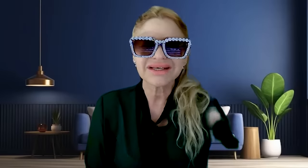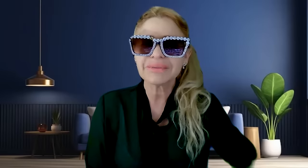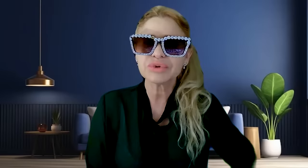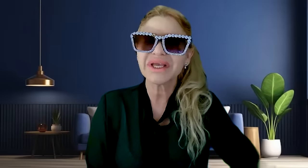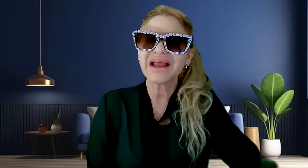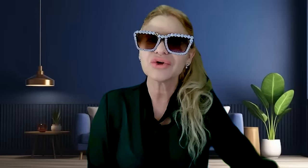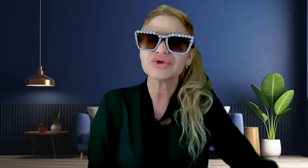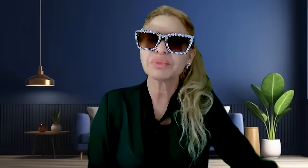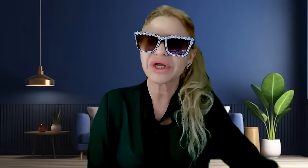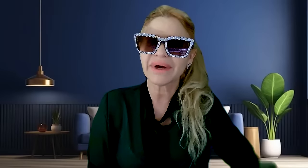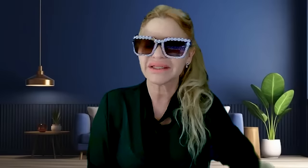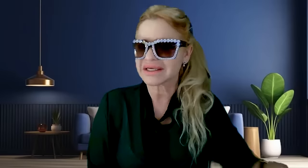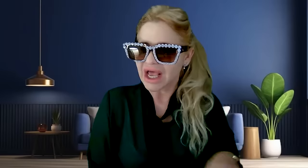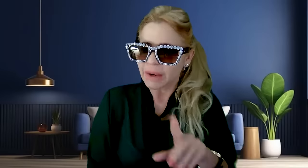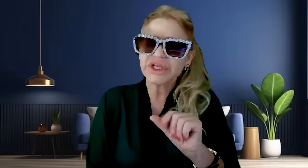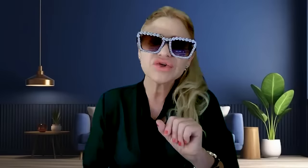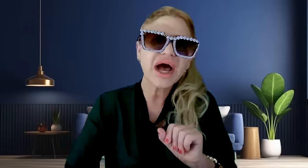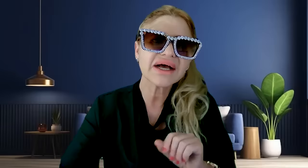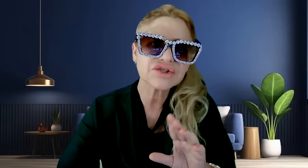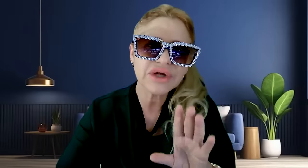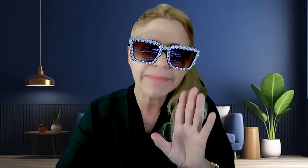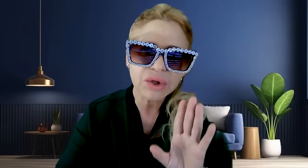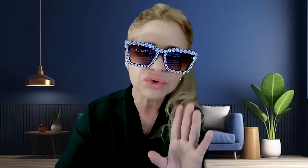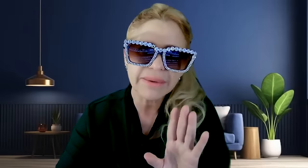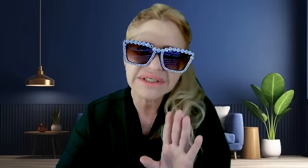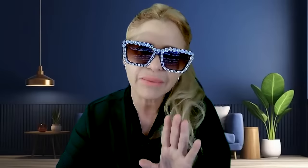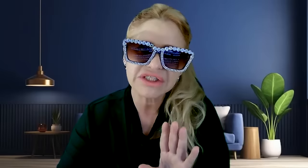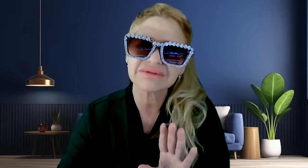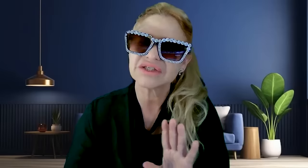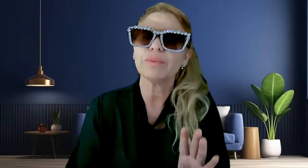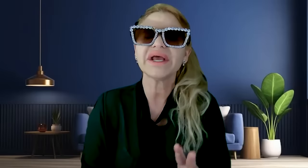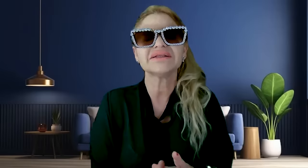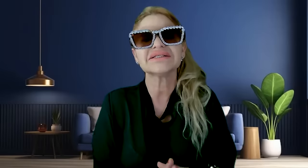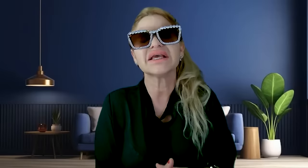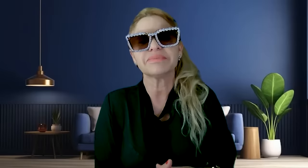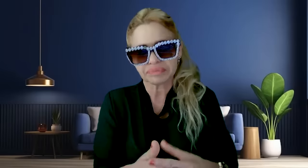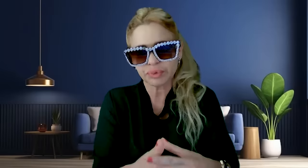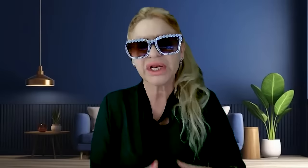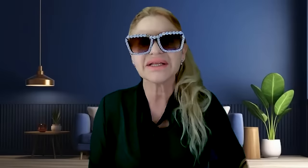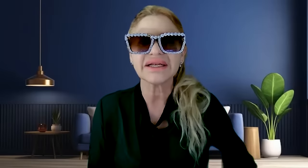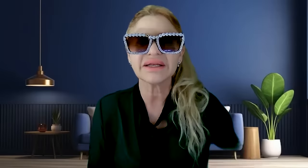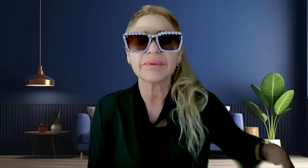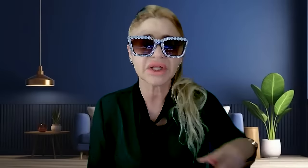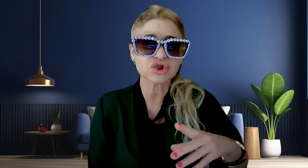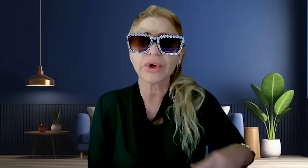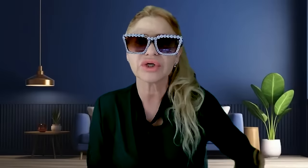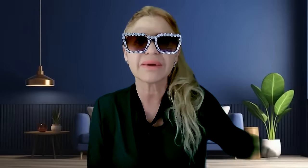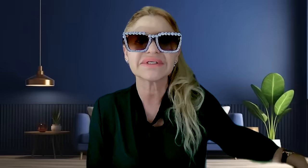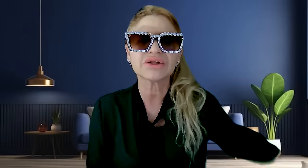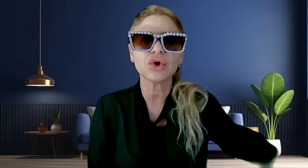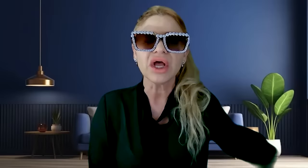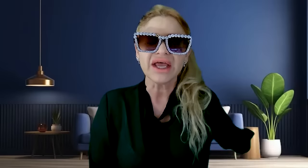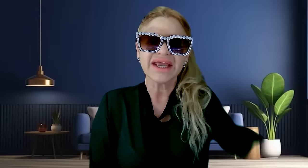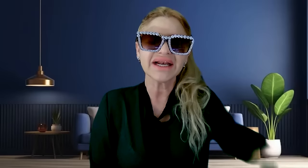todos estemos vigilados por camaritas. Por eso, háganse una pregunta, mis amores, disculpen antes de ponerles el clip de video sobre lo que